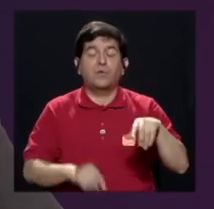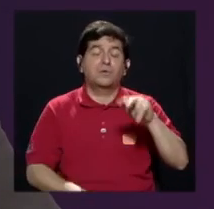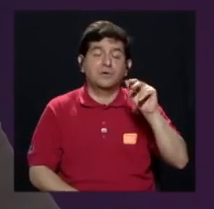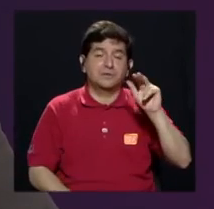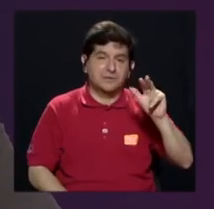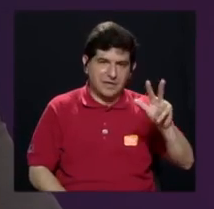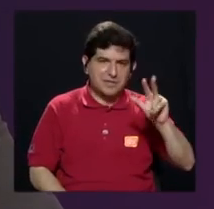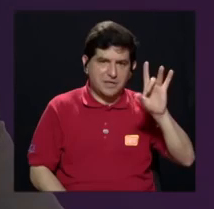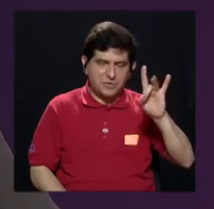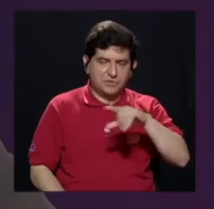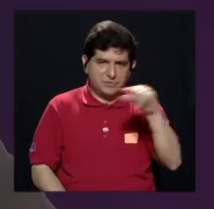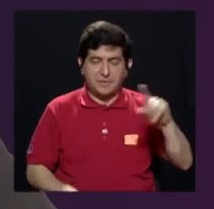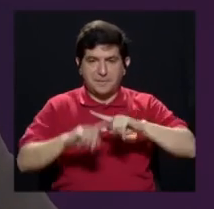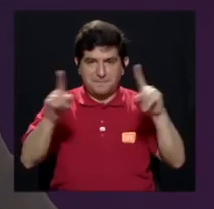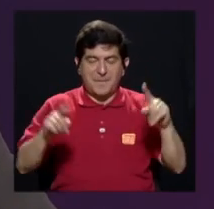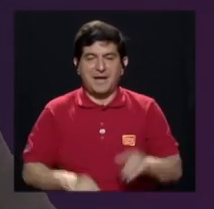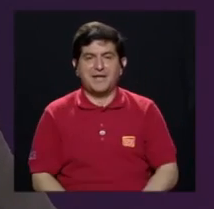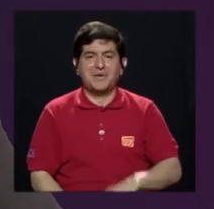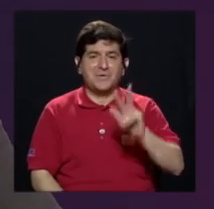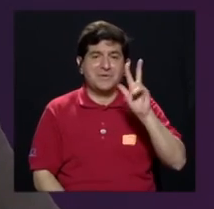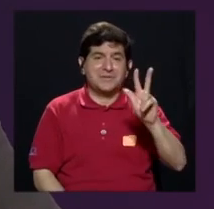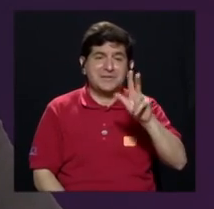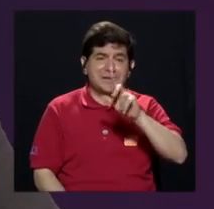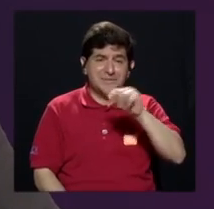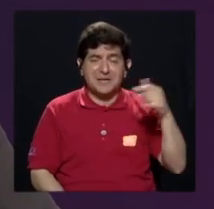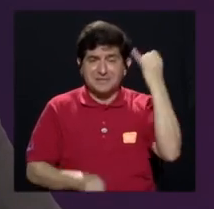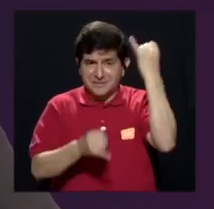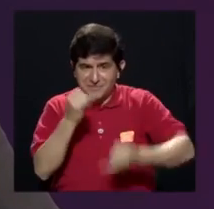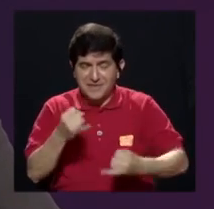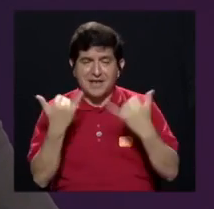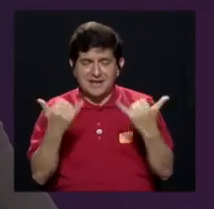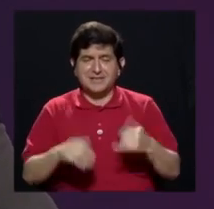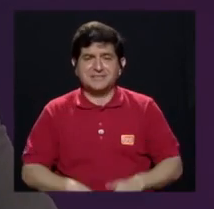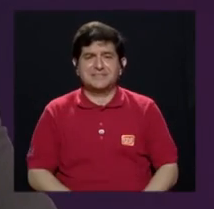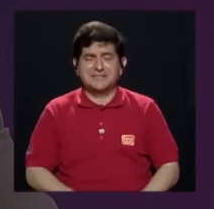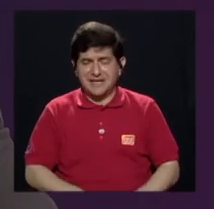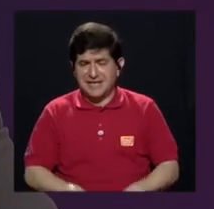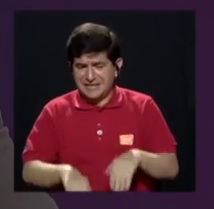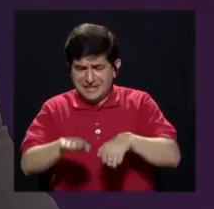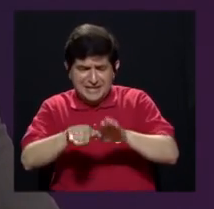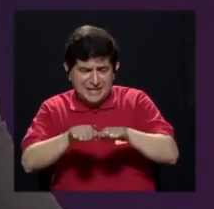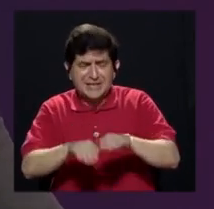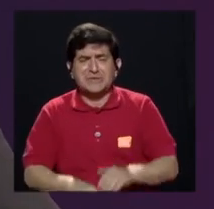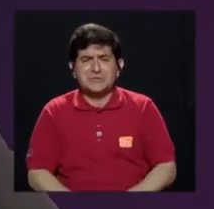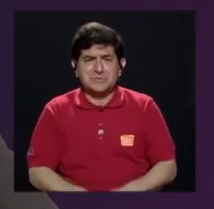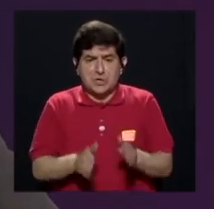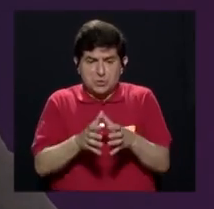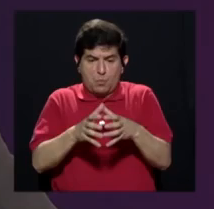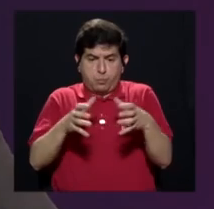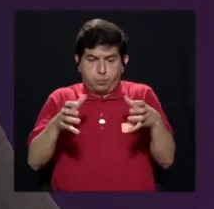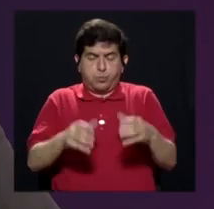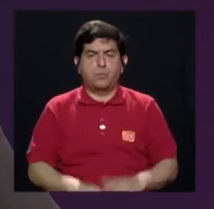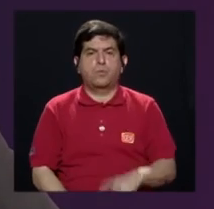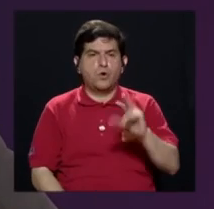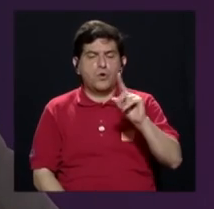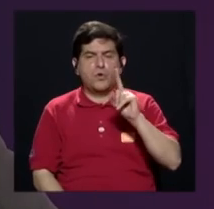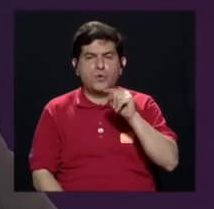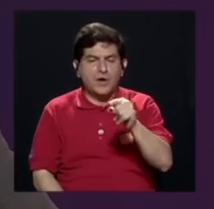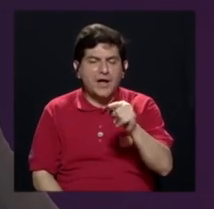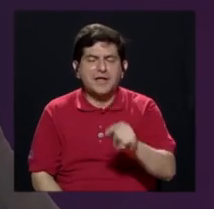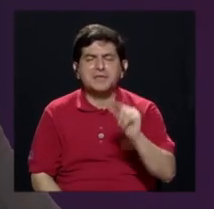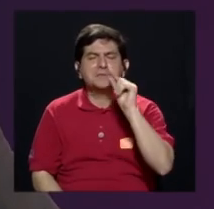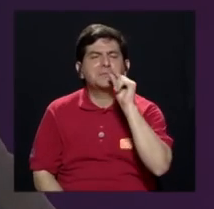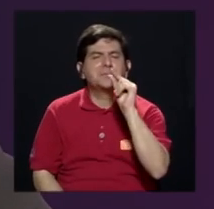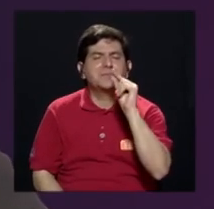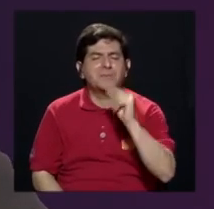que se hinchan los pies hay que recordar que ya no es un chiquillo que mide un centímetro como decíamos un granito de arroz